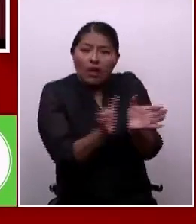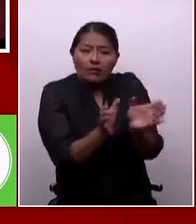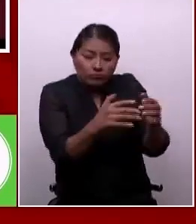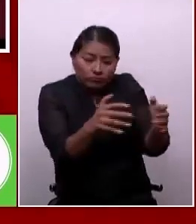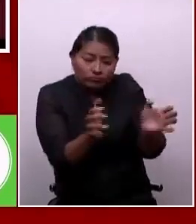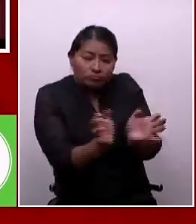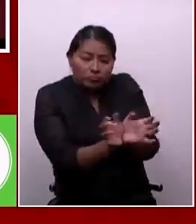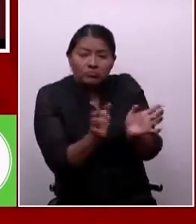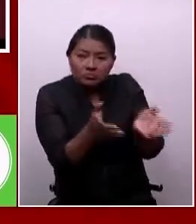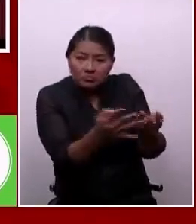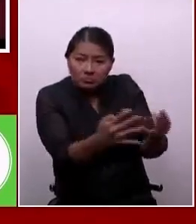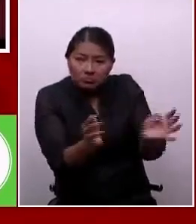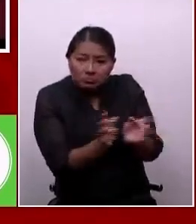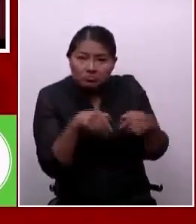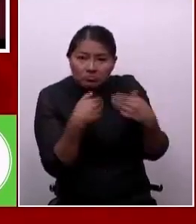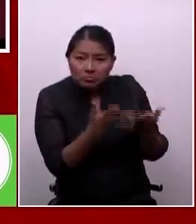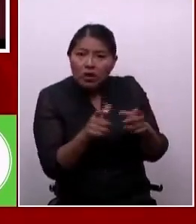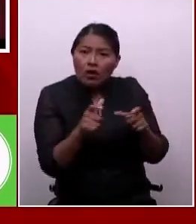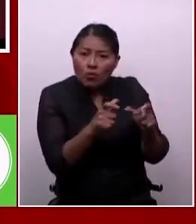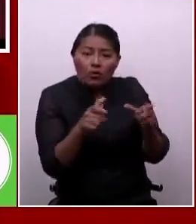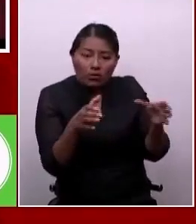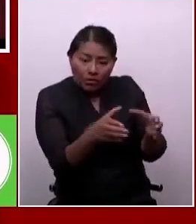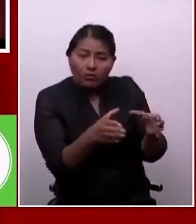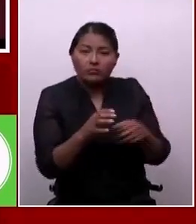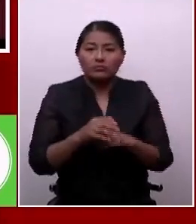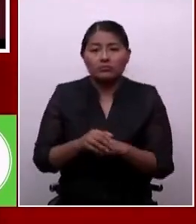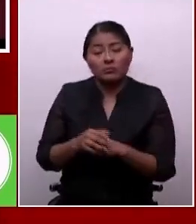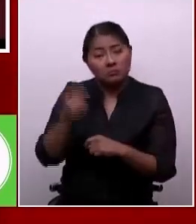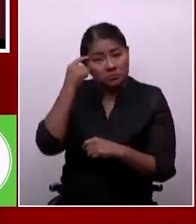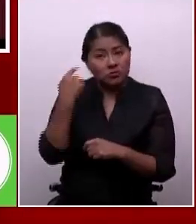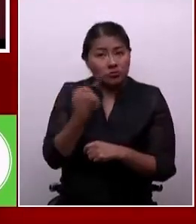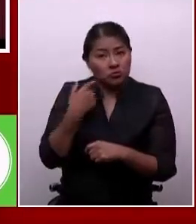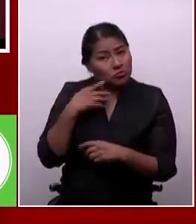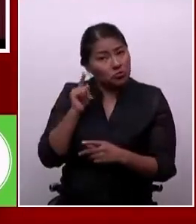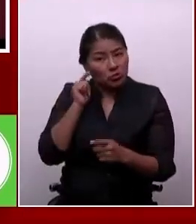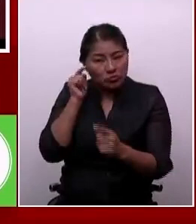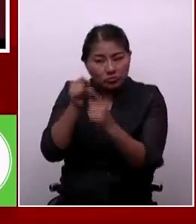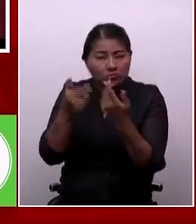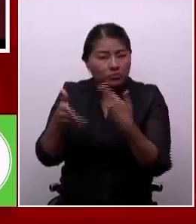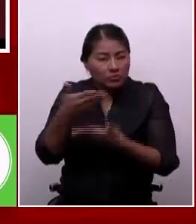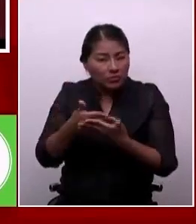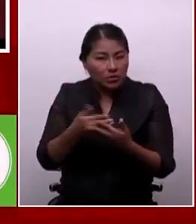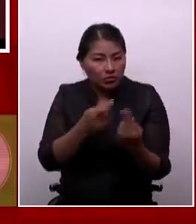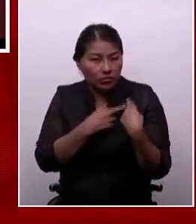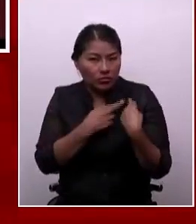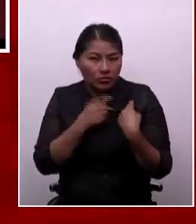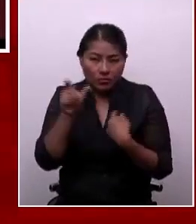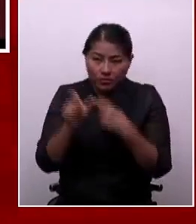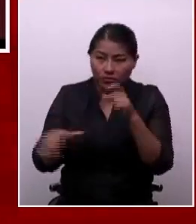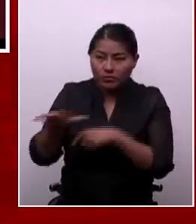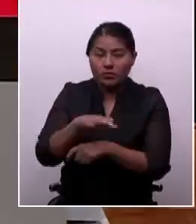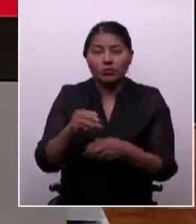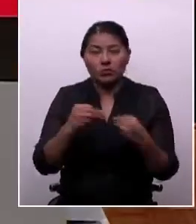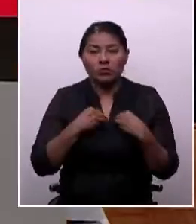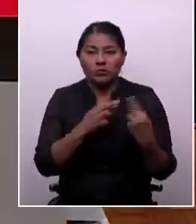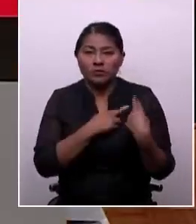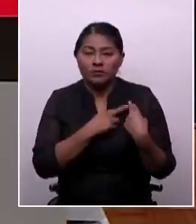para que esté totalmente resguardado Yo creo que esa debe ser la visión que tenemos que tener nosotros como ciudadanos